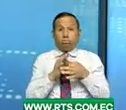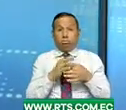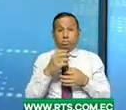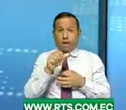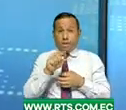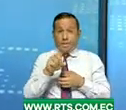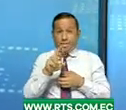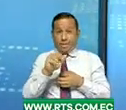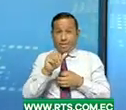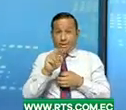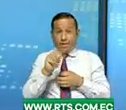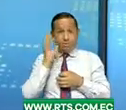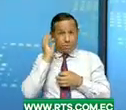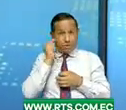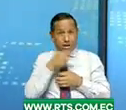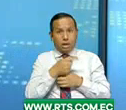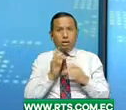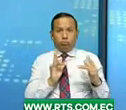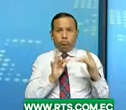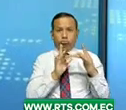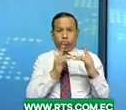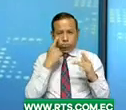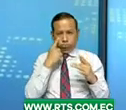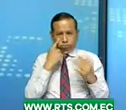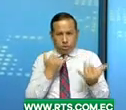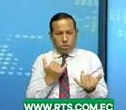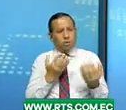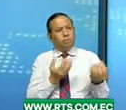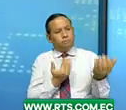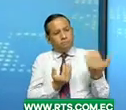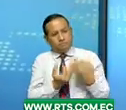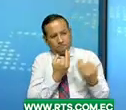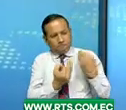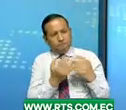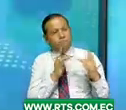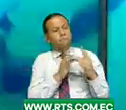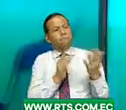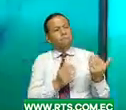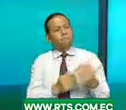nos enlazamos a esta hora. Adriana, buenas noches. Adelante.